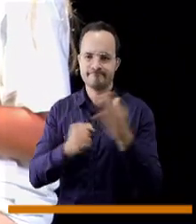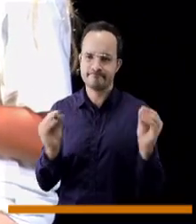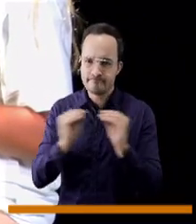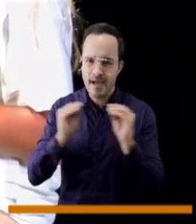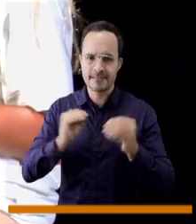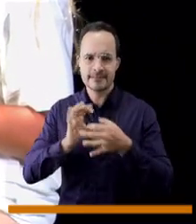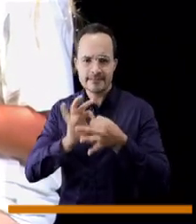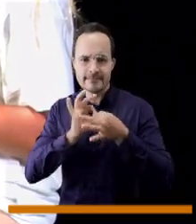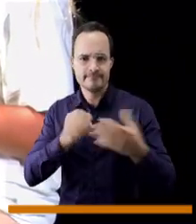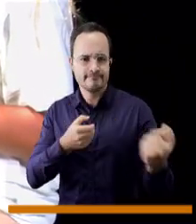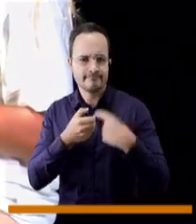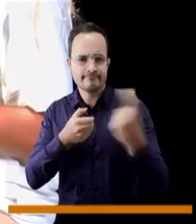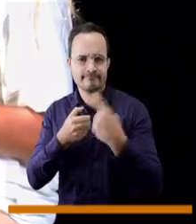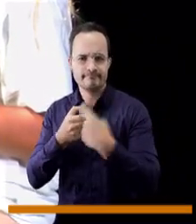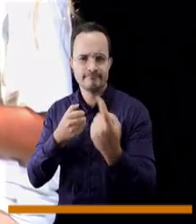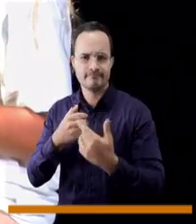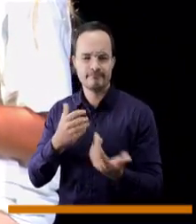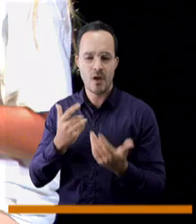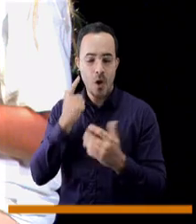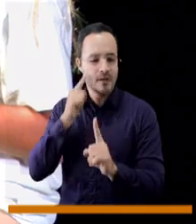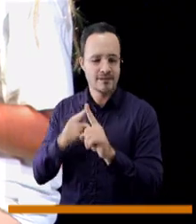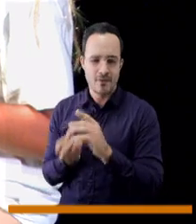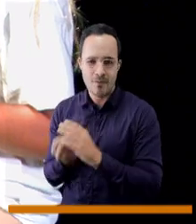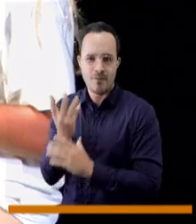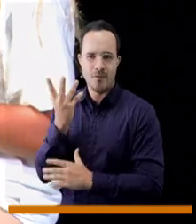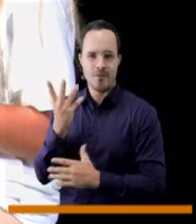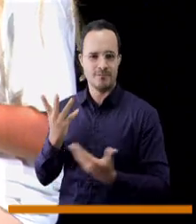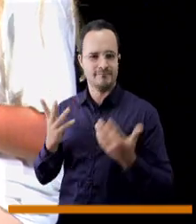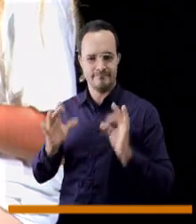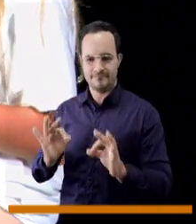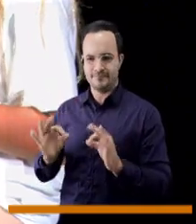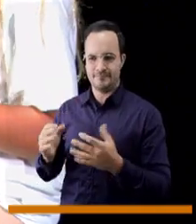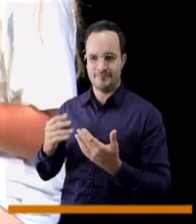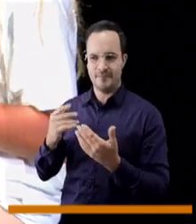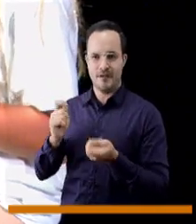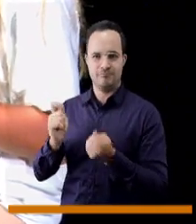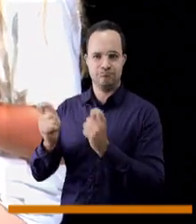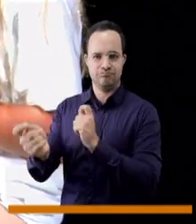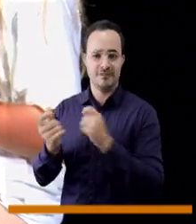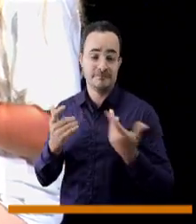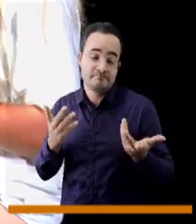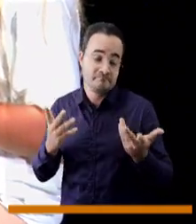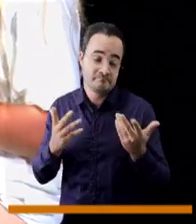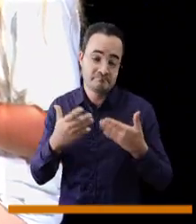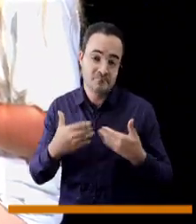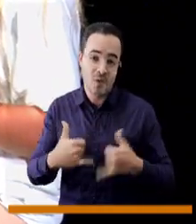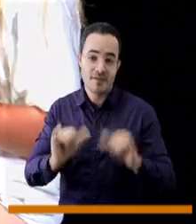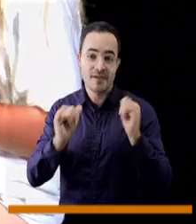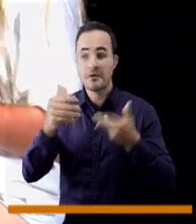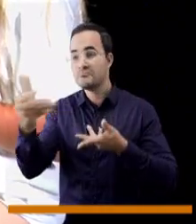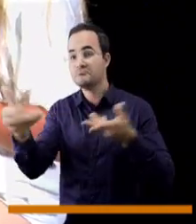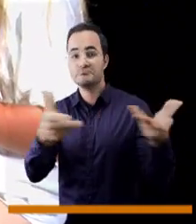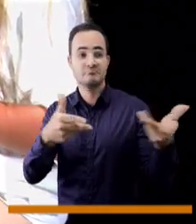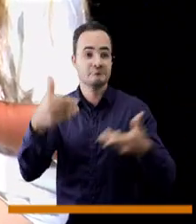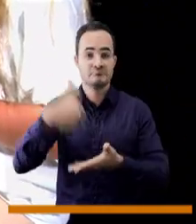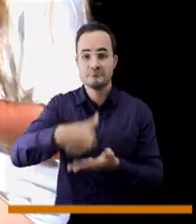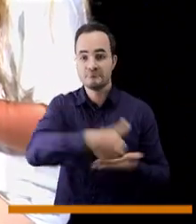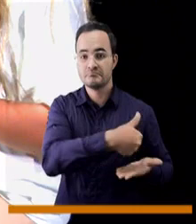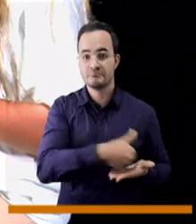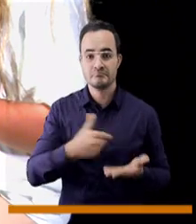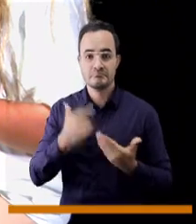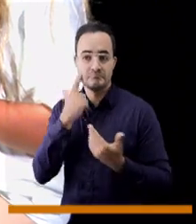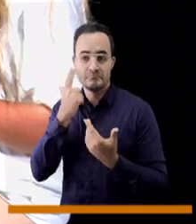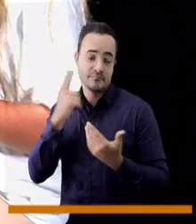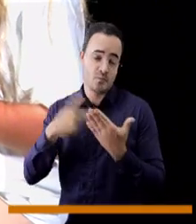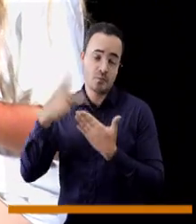construir ese nuevo, digamos, ese nuevo triciclo, esa nueva Bicicine. Entonces estamos como abiertos a escuchar propuestas. Esto es un